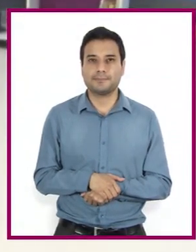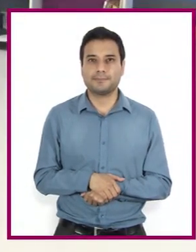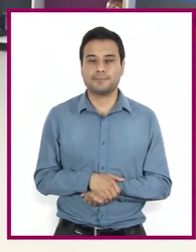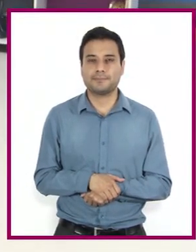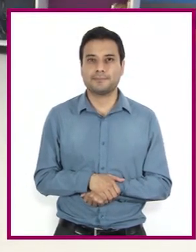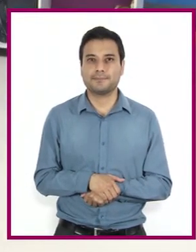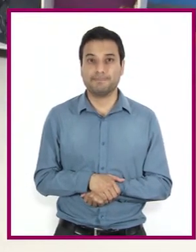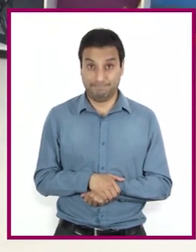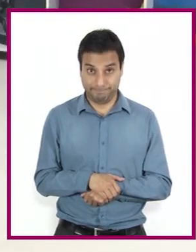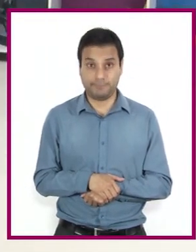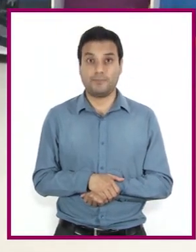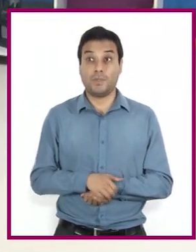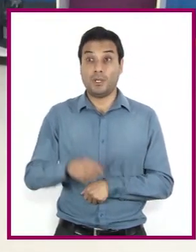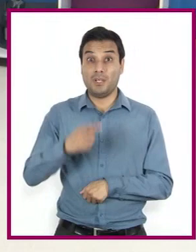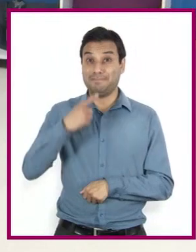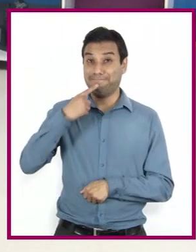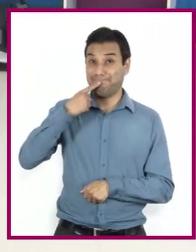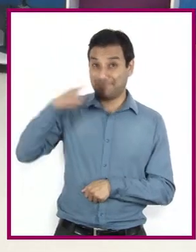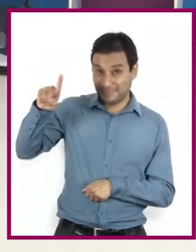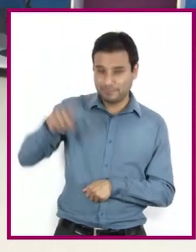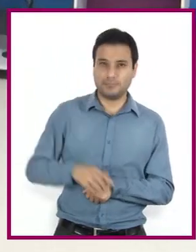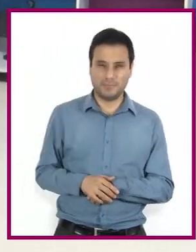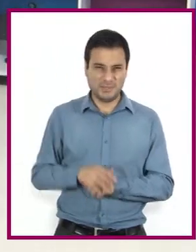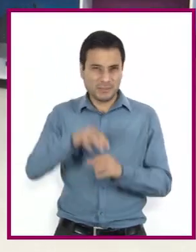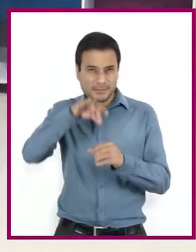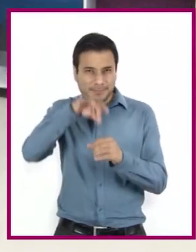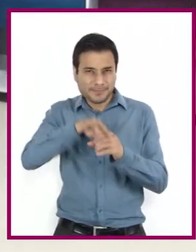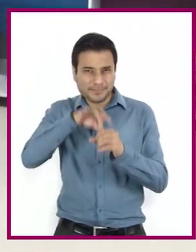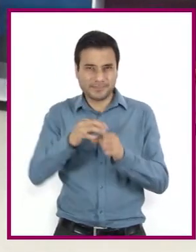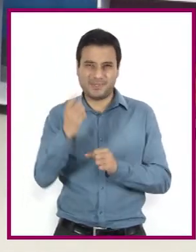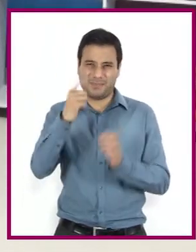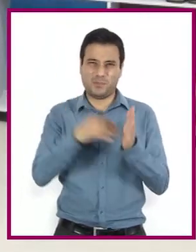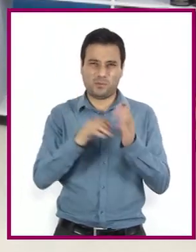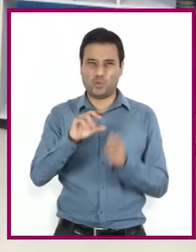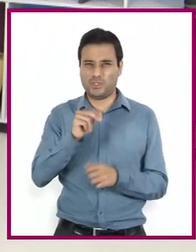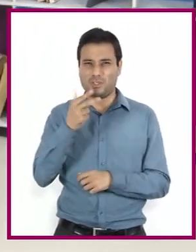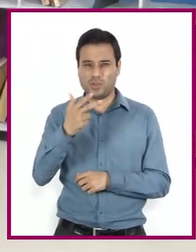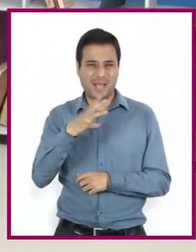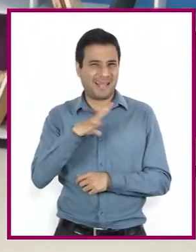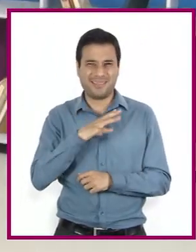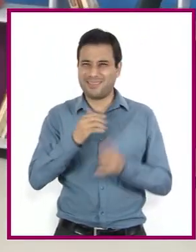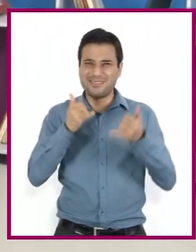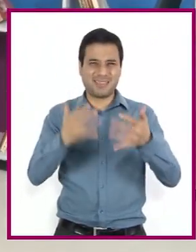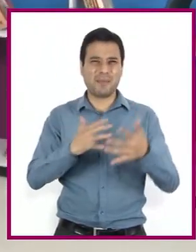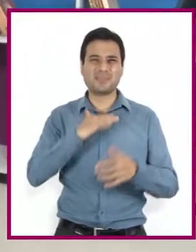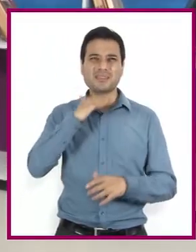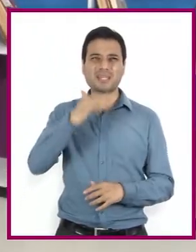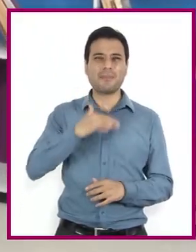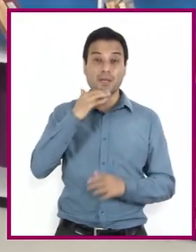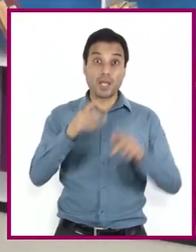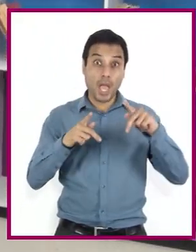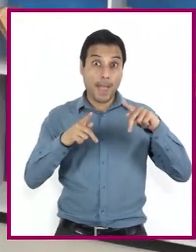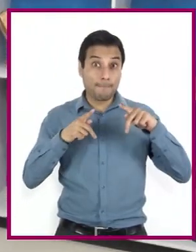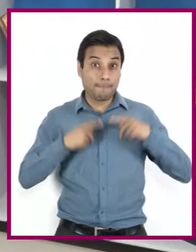Tras la denuncia de irregularidades en 1988, La sociedad estaba desencantada